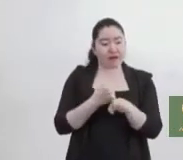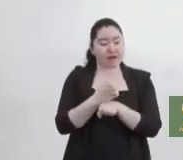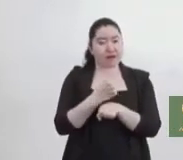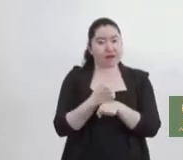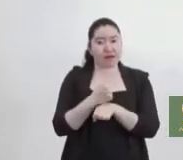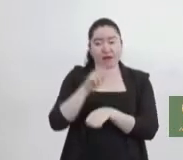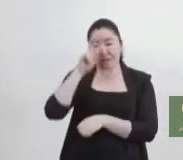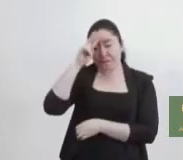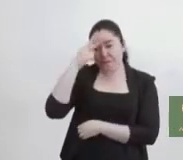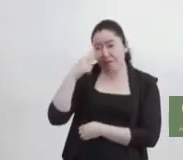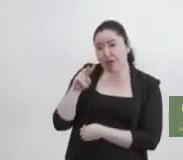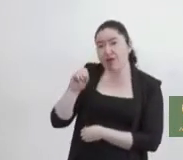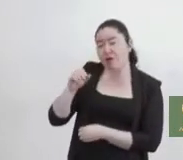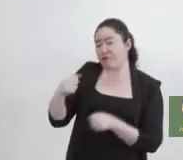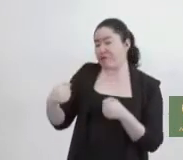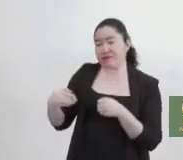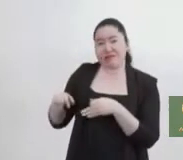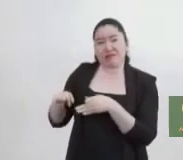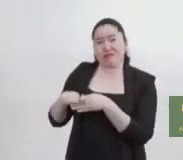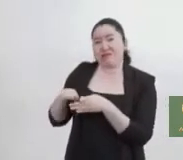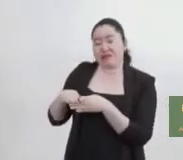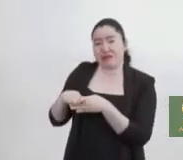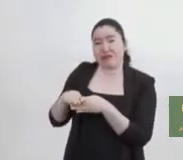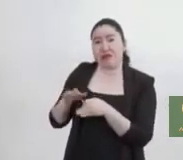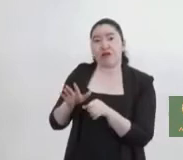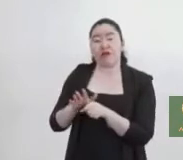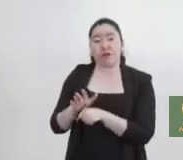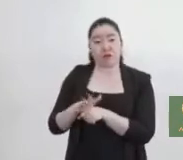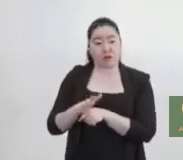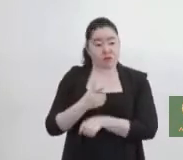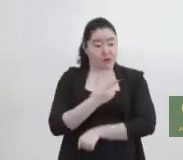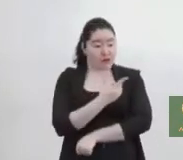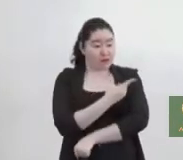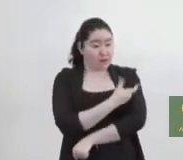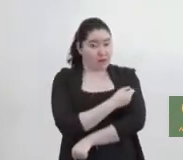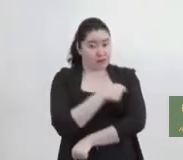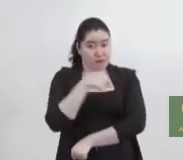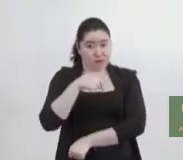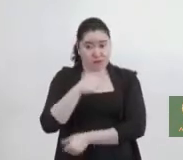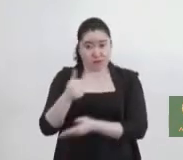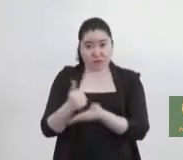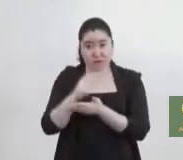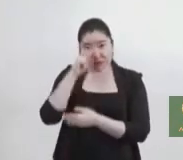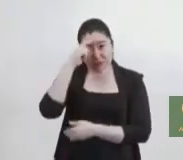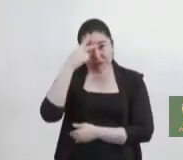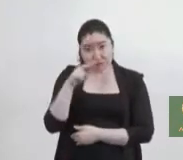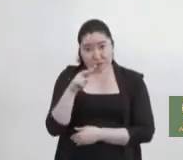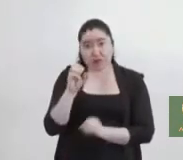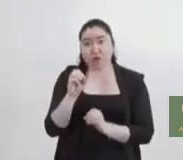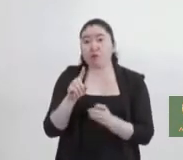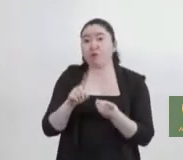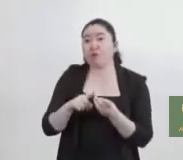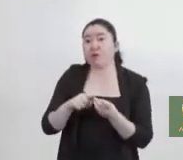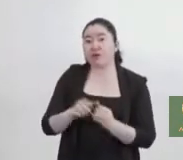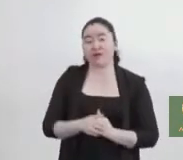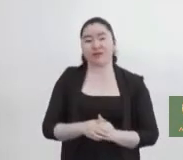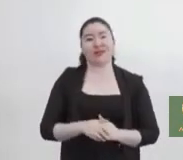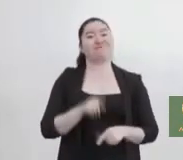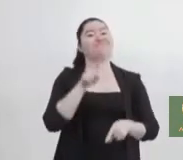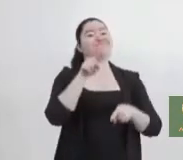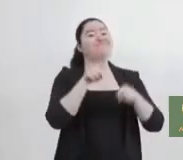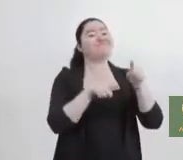¿Cómo sería la vacunación para ellos en el Estado de México o aquí en Ciudad de México? No, sería por centro educativo donde